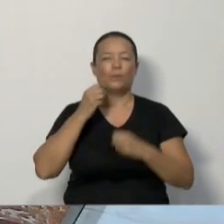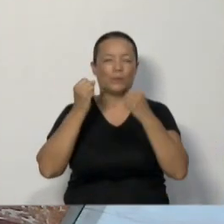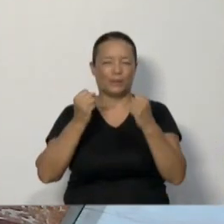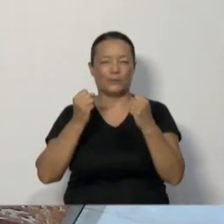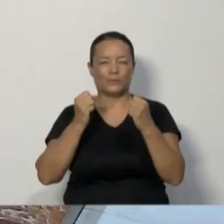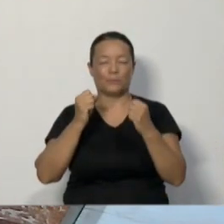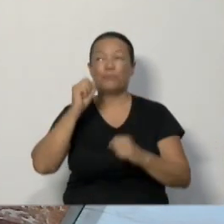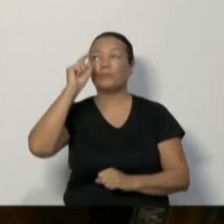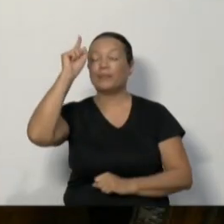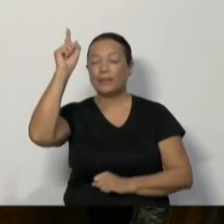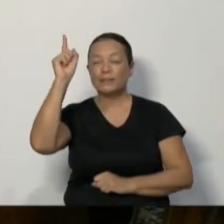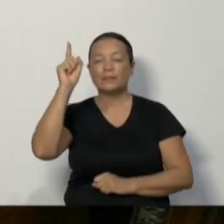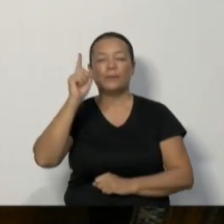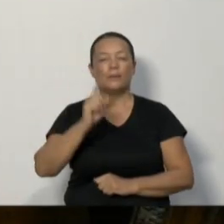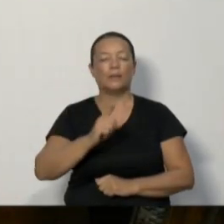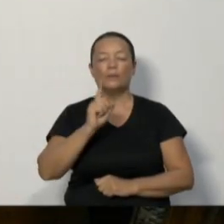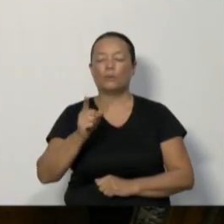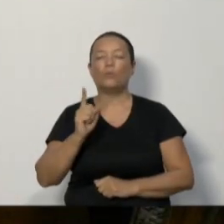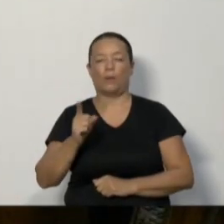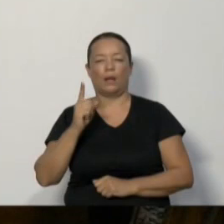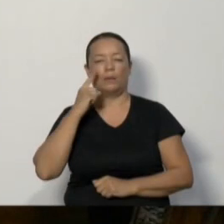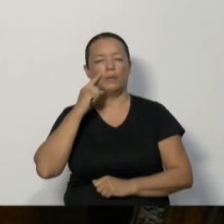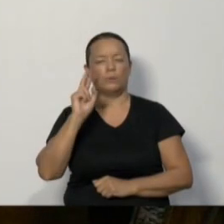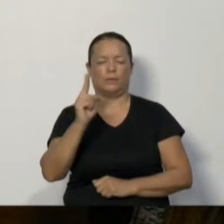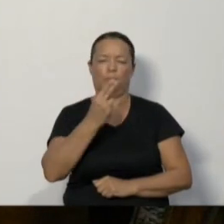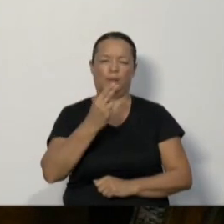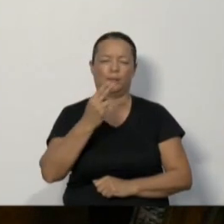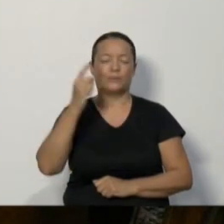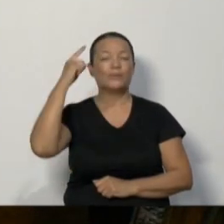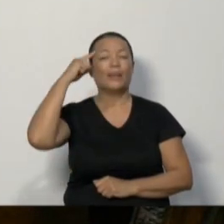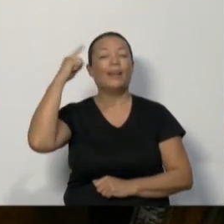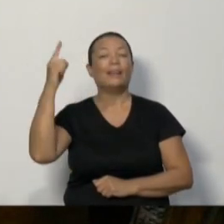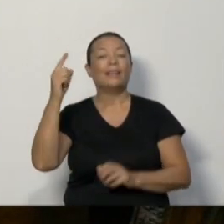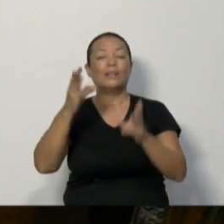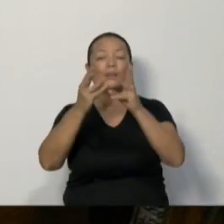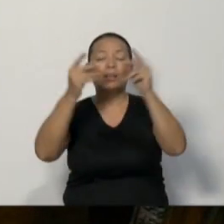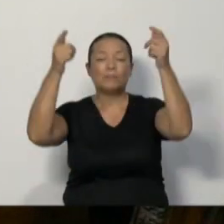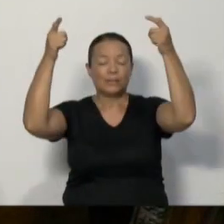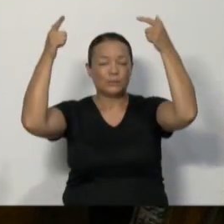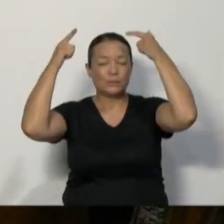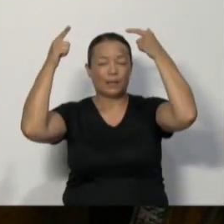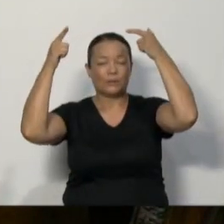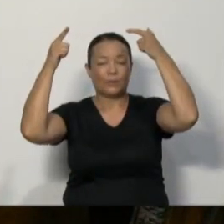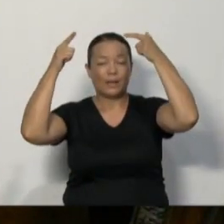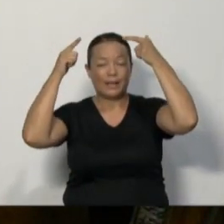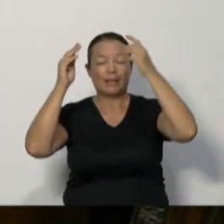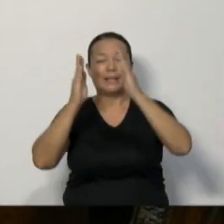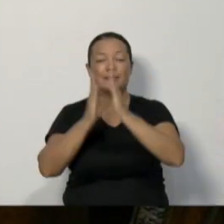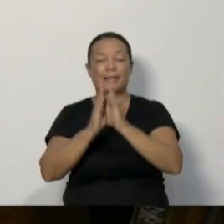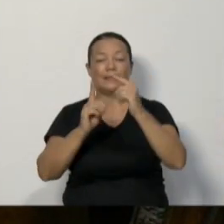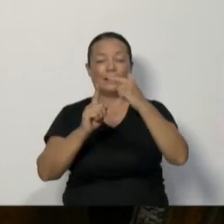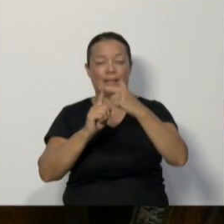Dios Padre Todopoderoso. Desde allí ha de venir a juzgar a los vivos y a los muertos. Creo en el Espíritu